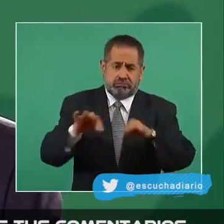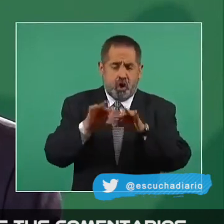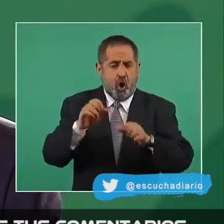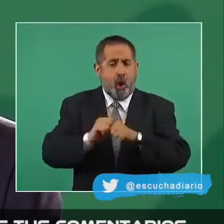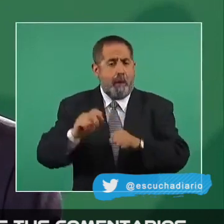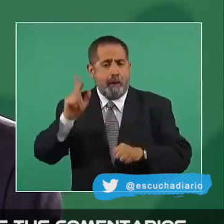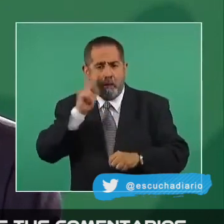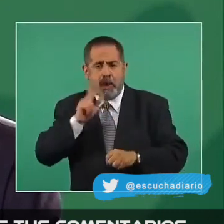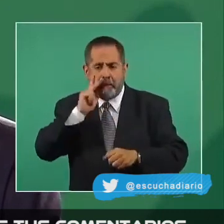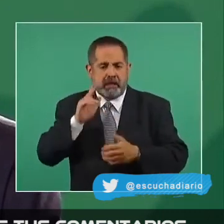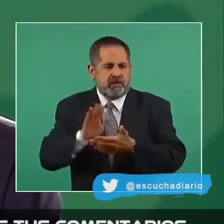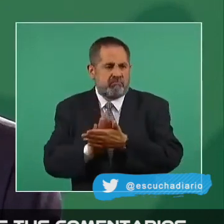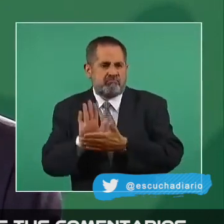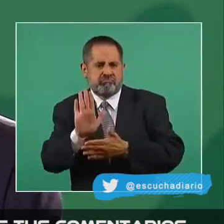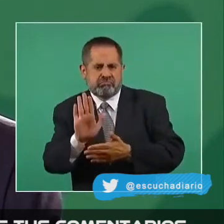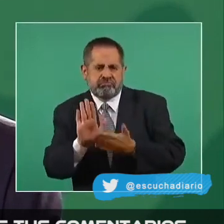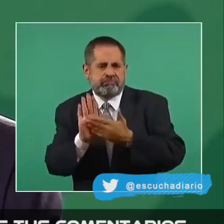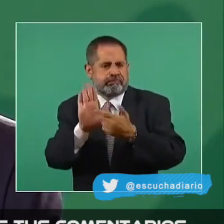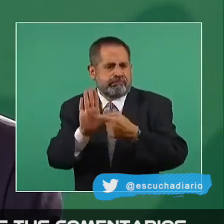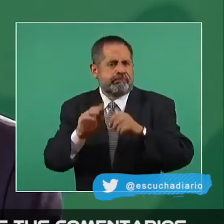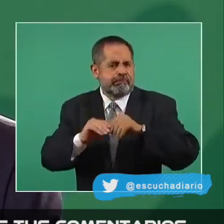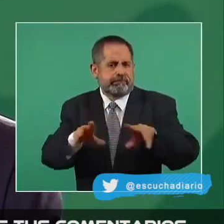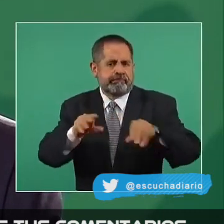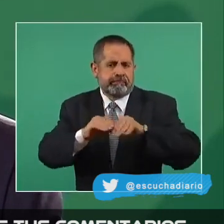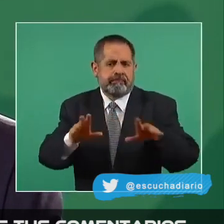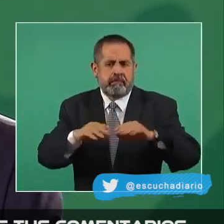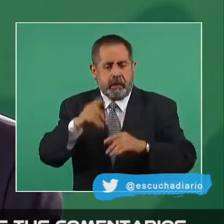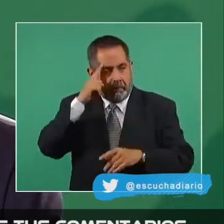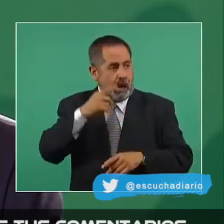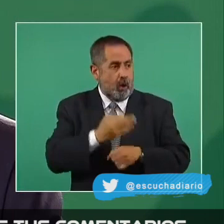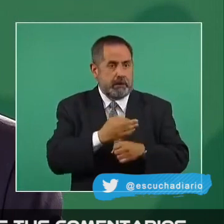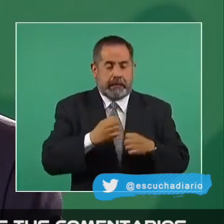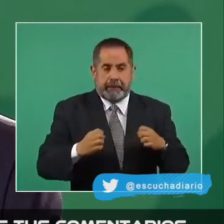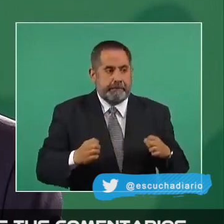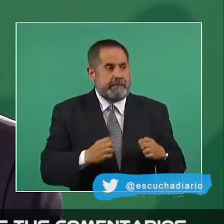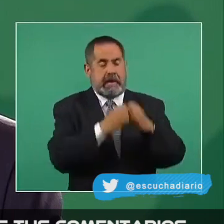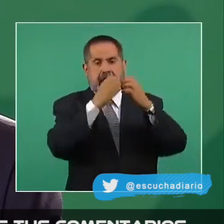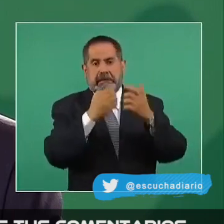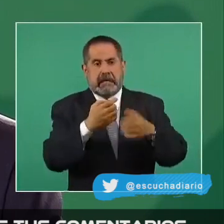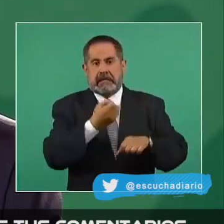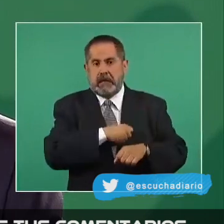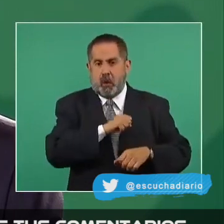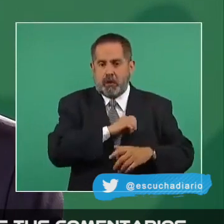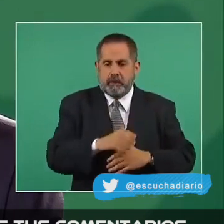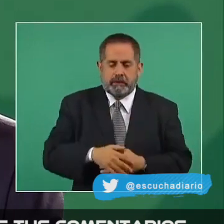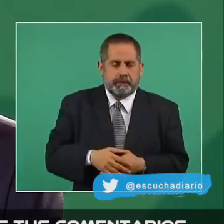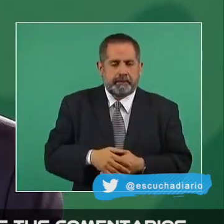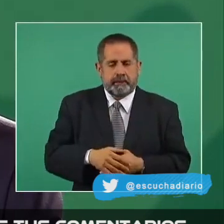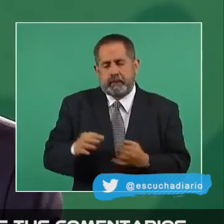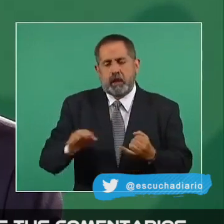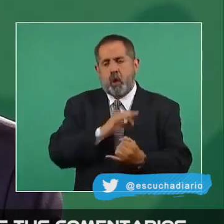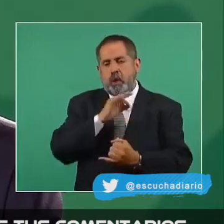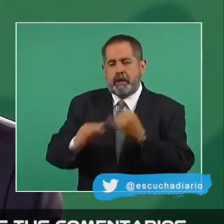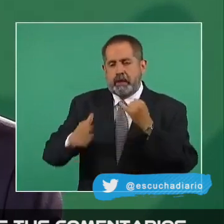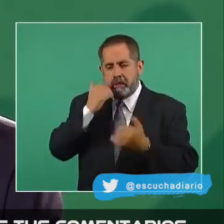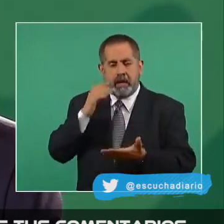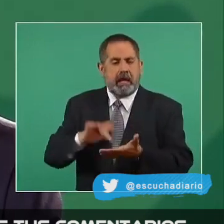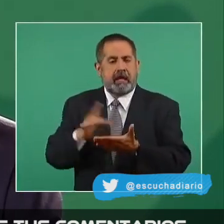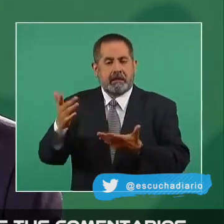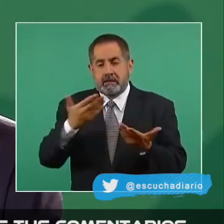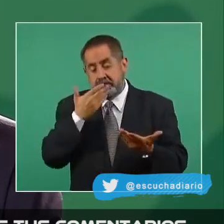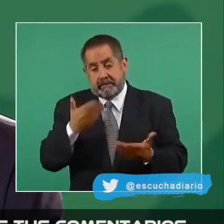43.753.814 dosis. La vacunación es segura, gratuita y universal en México, y se lleva a cabo con vacunas seguras aprobadas